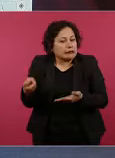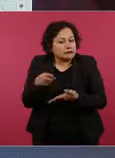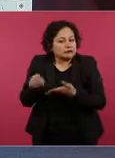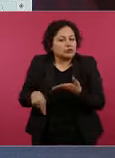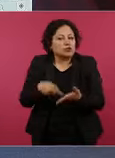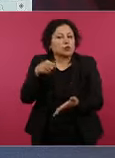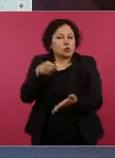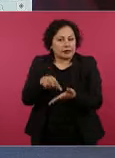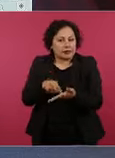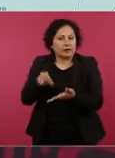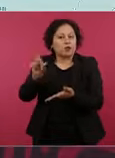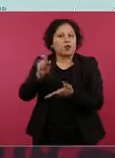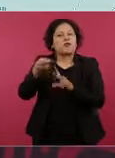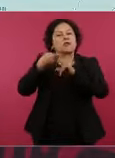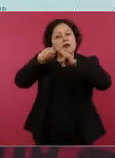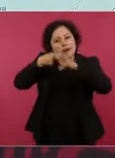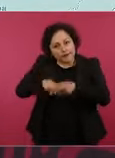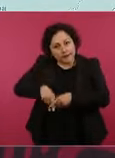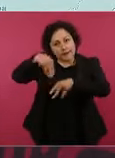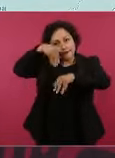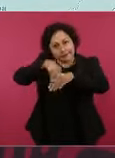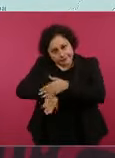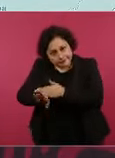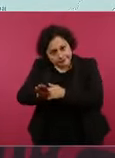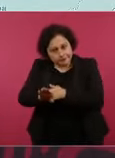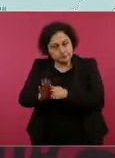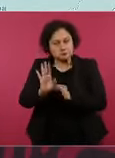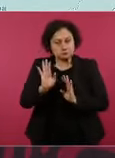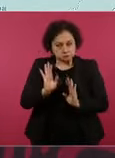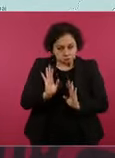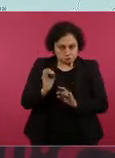A la entrada. ¿Sí?